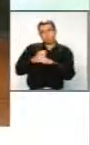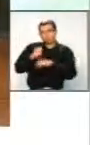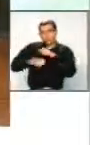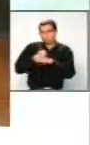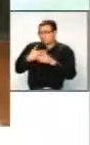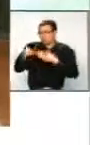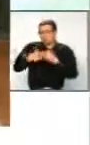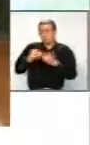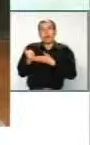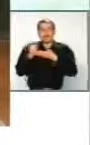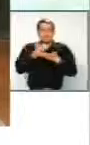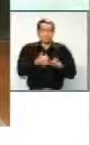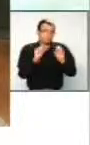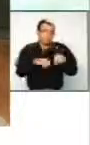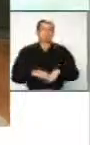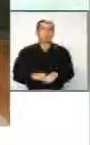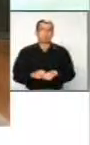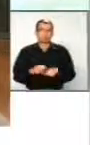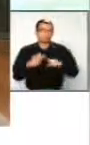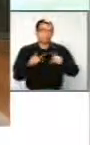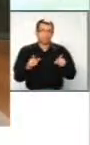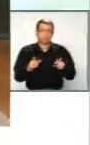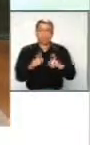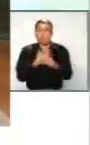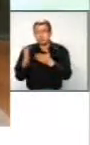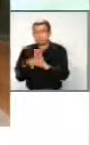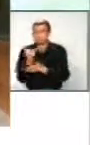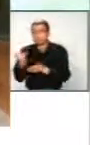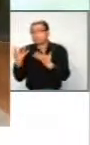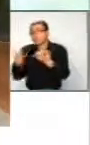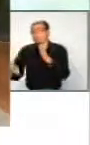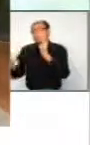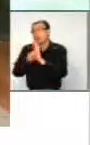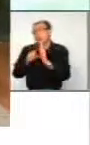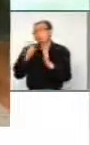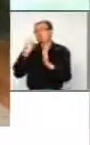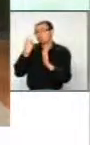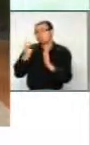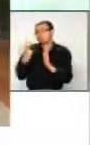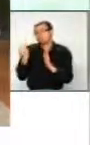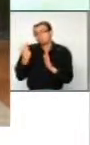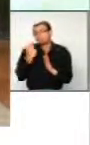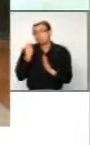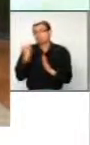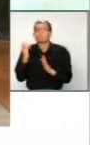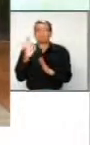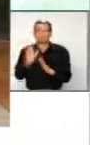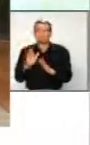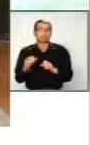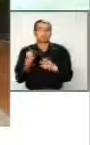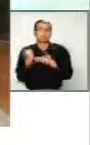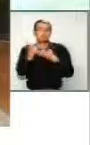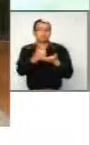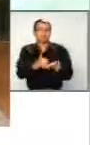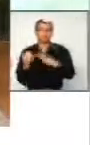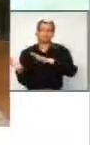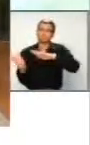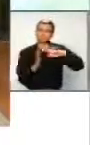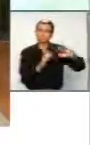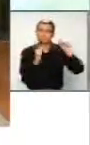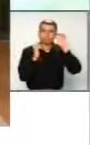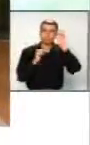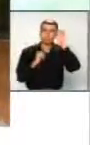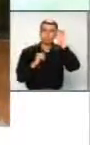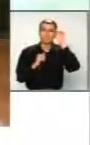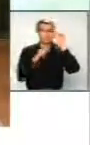siempre el tiempo será muy corto para hablar de este tema. Nosotros siempre también estaremos llamándola para que venga, nos asesore. Usted es una de